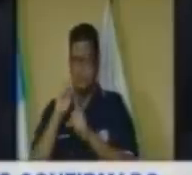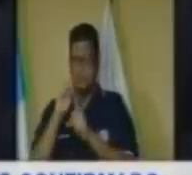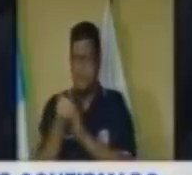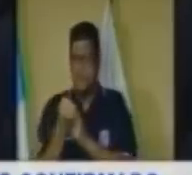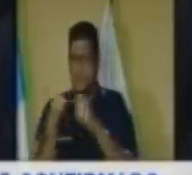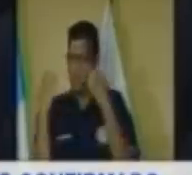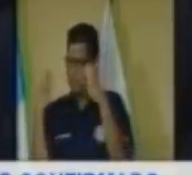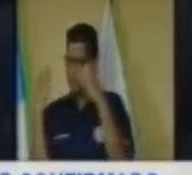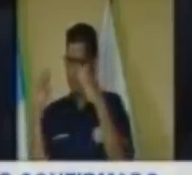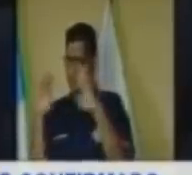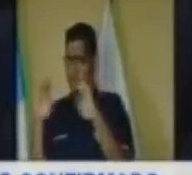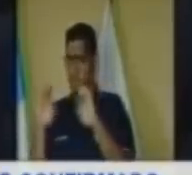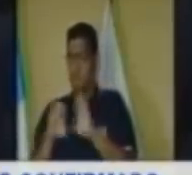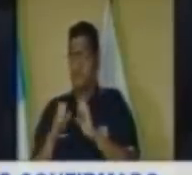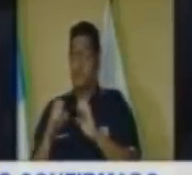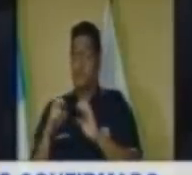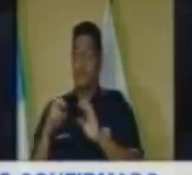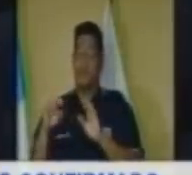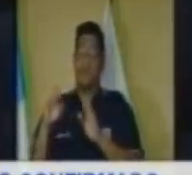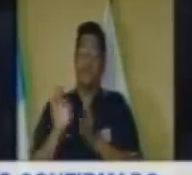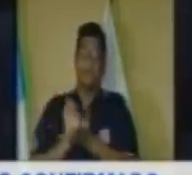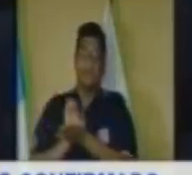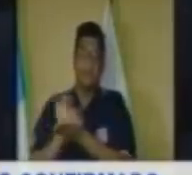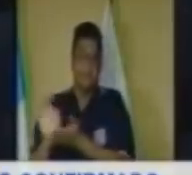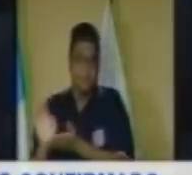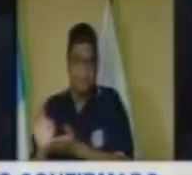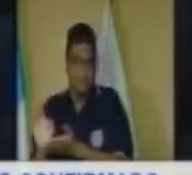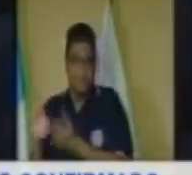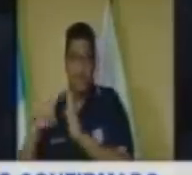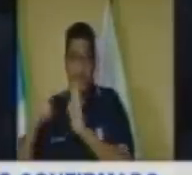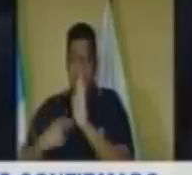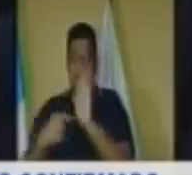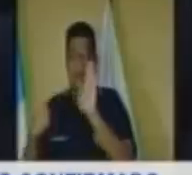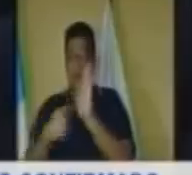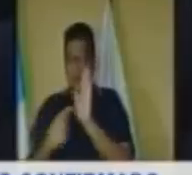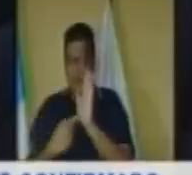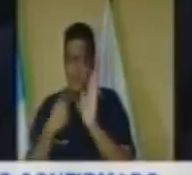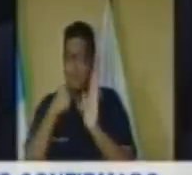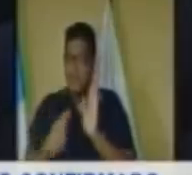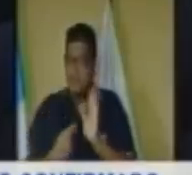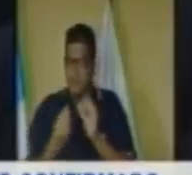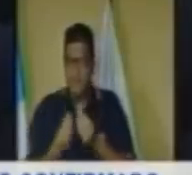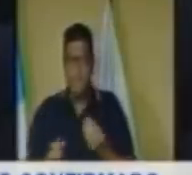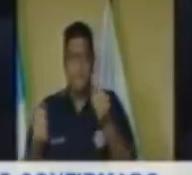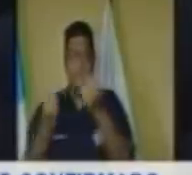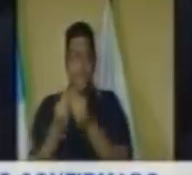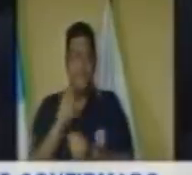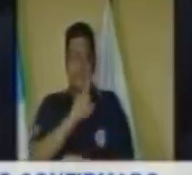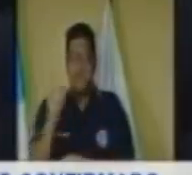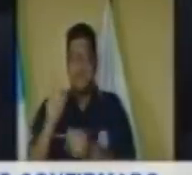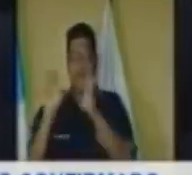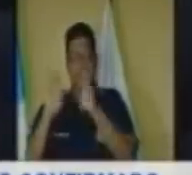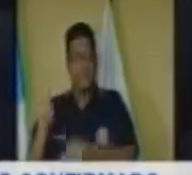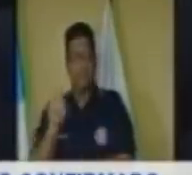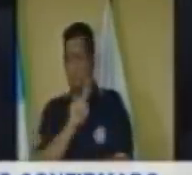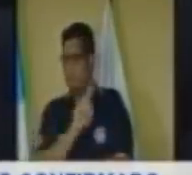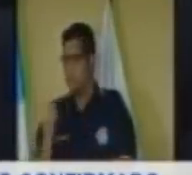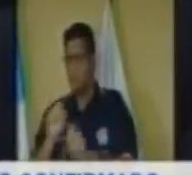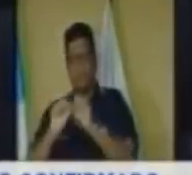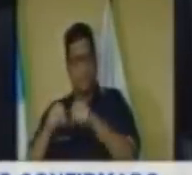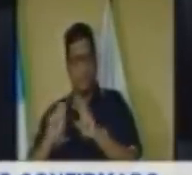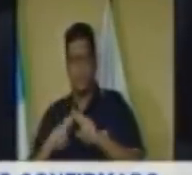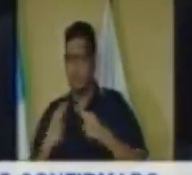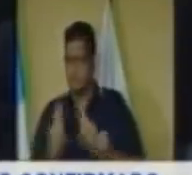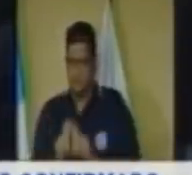es más de 100 personas no se pueden reunir. Y como ustedes